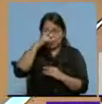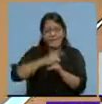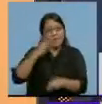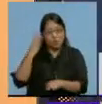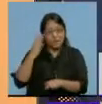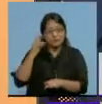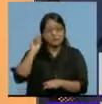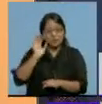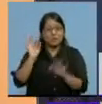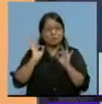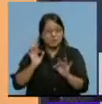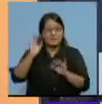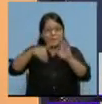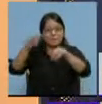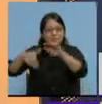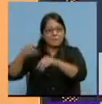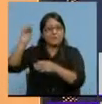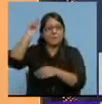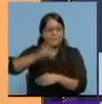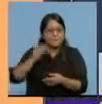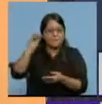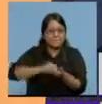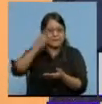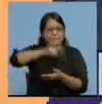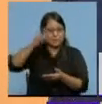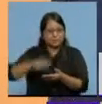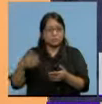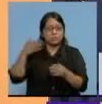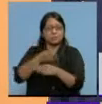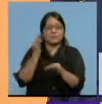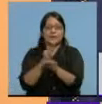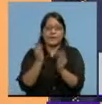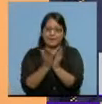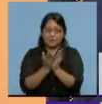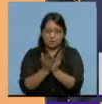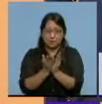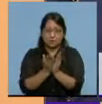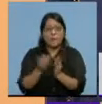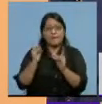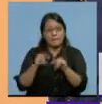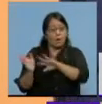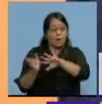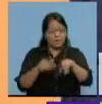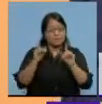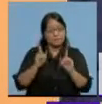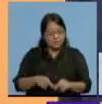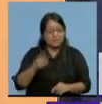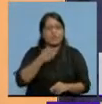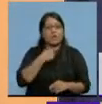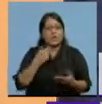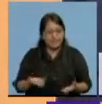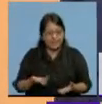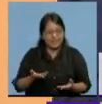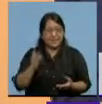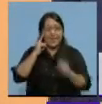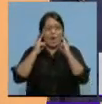estamos incorporando más estudiantes al sistema educativo, pero a la vez estamos cumpliendo nuestro ideario que tiene